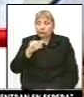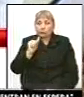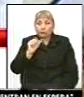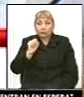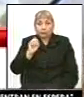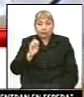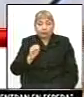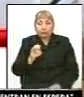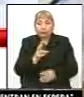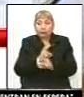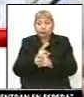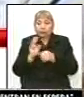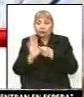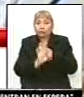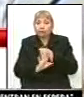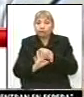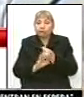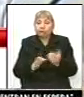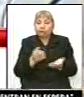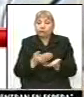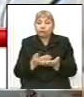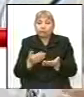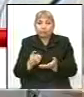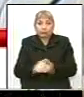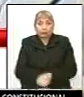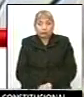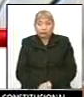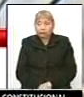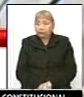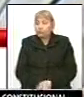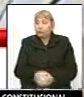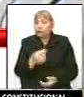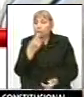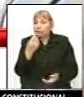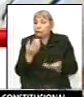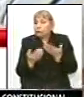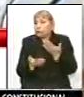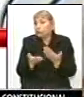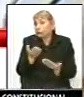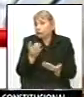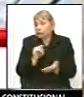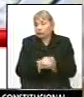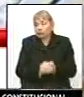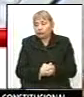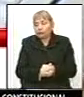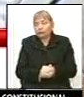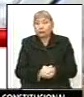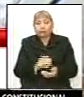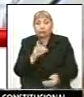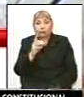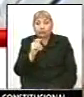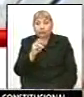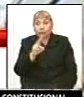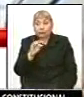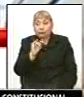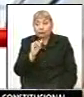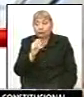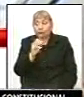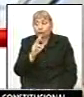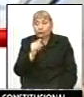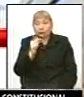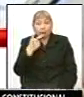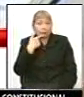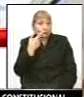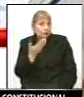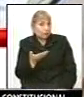naturales protegidas en el desarrollo de proyectos de infraestructura terrestre. O sea, hay una superposición en el mismo territorio sobre los derechos territoriales